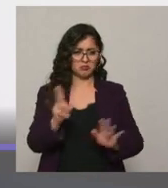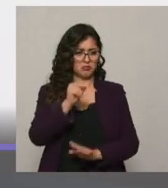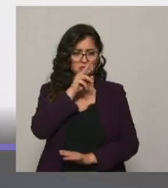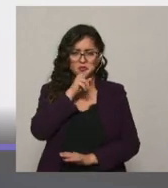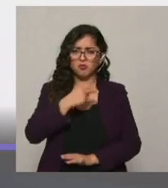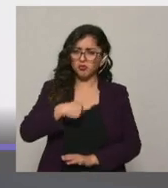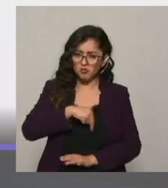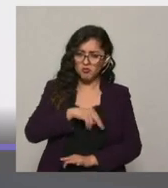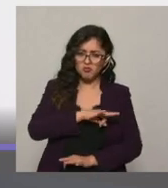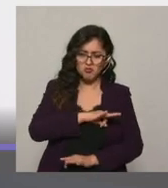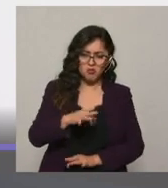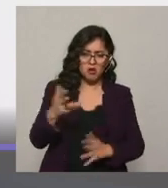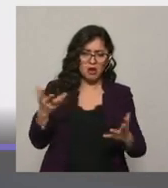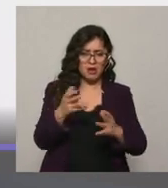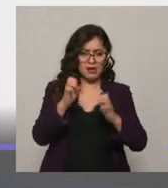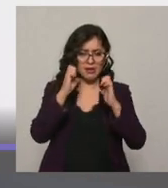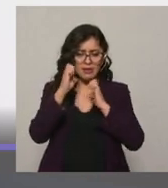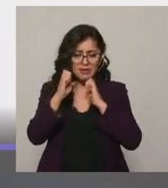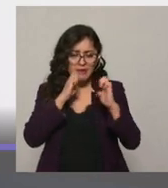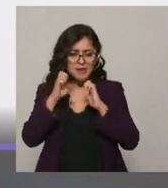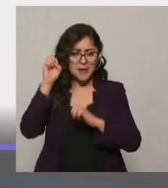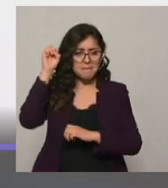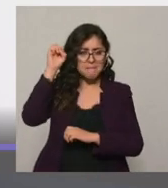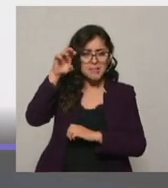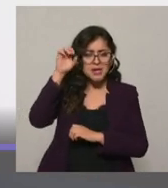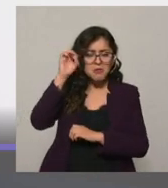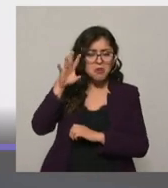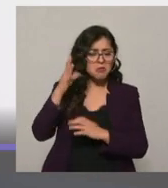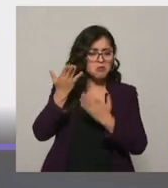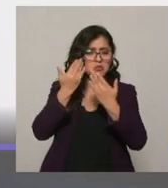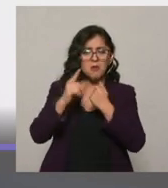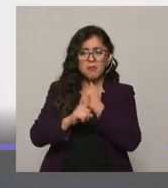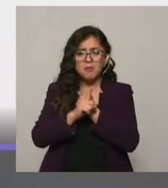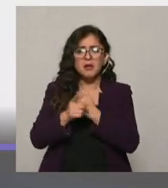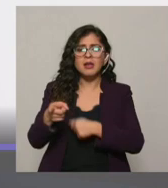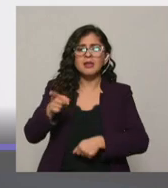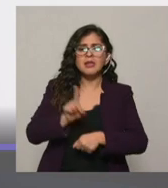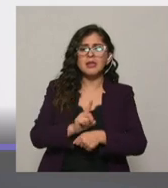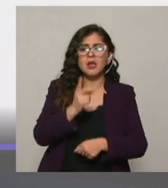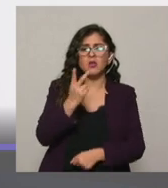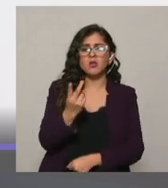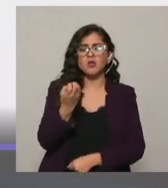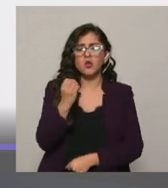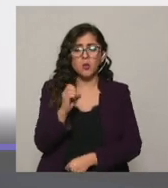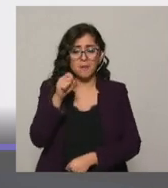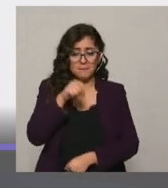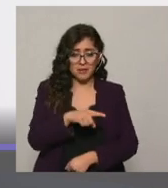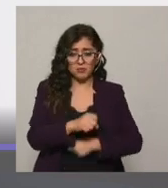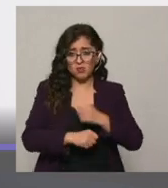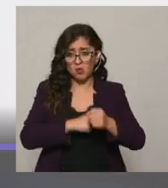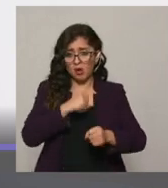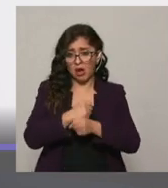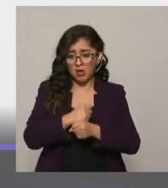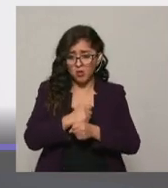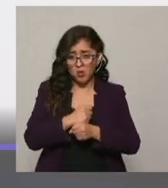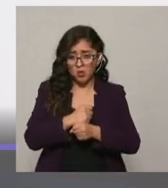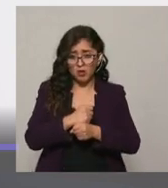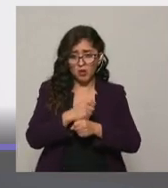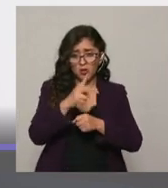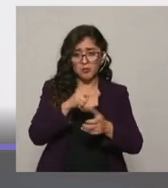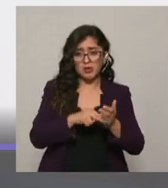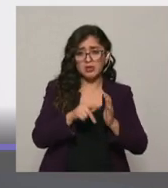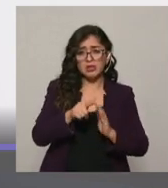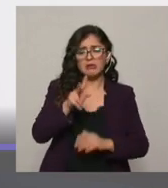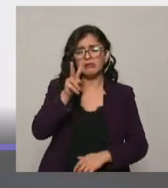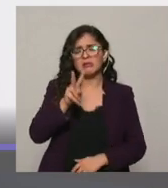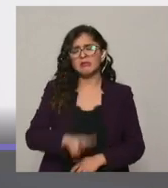vivo, yo te la puedo dar sin problema. La llevamos a cabo el 2 de octubre de ese año, y el dolor de